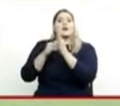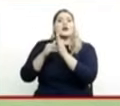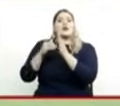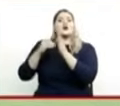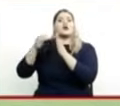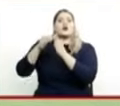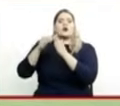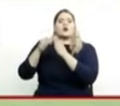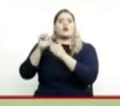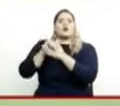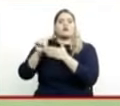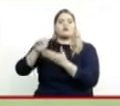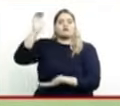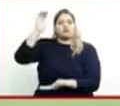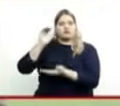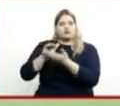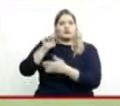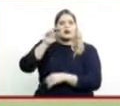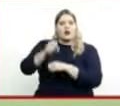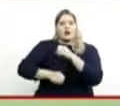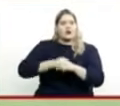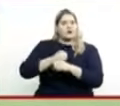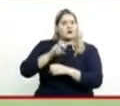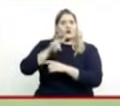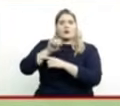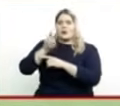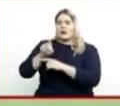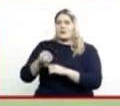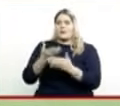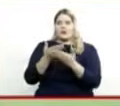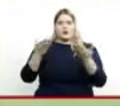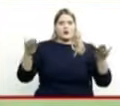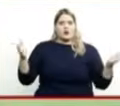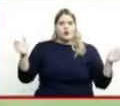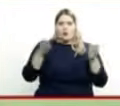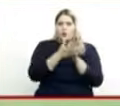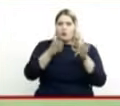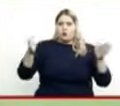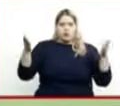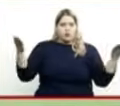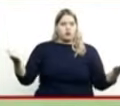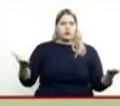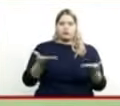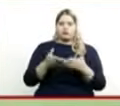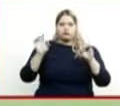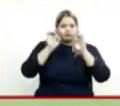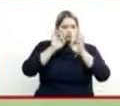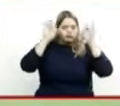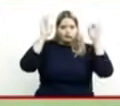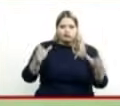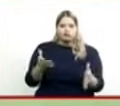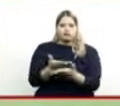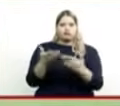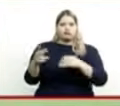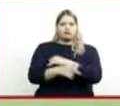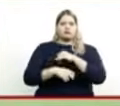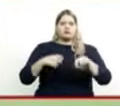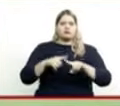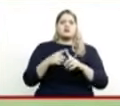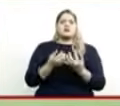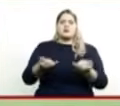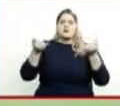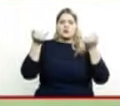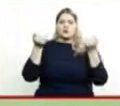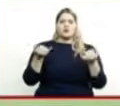20,000 millones de dólares en el 2021. Un saqueo descarado. Ya se ha